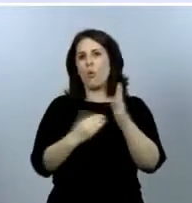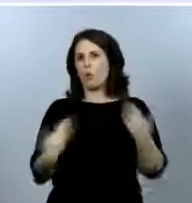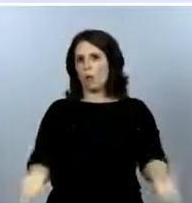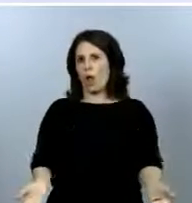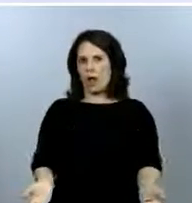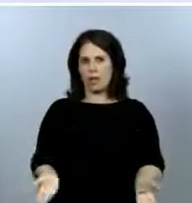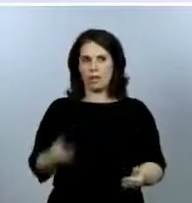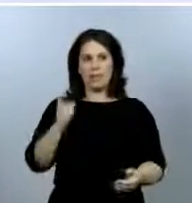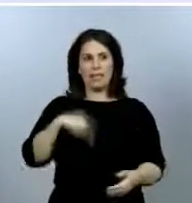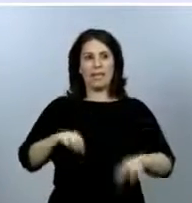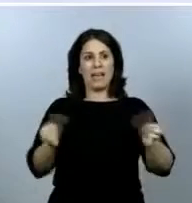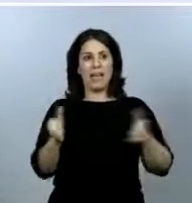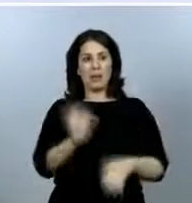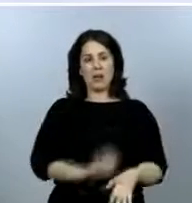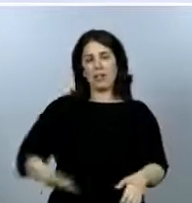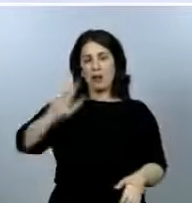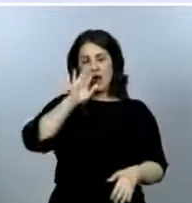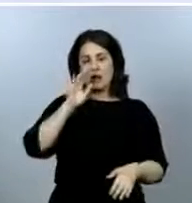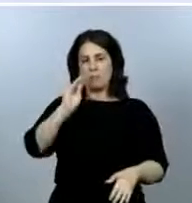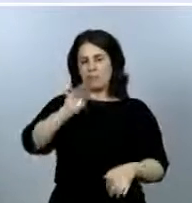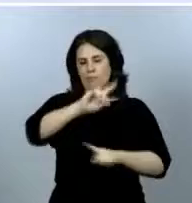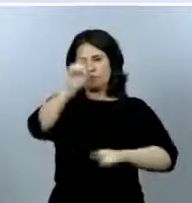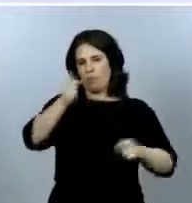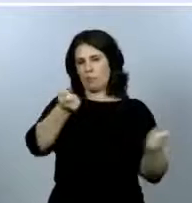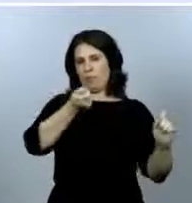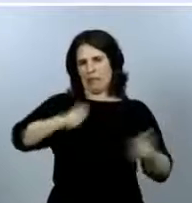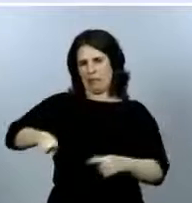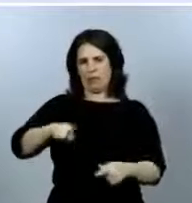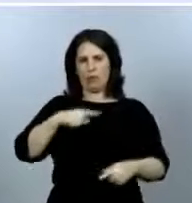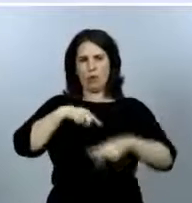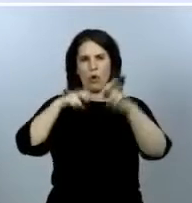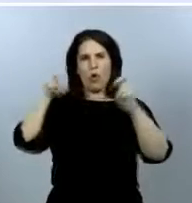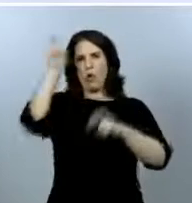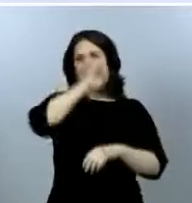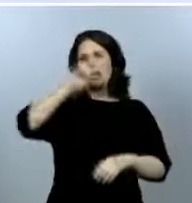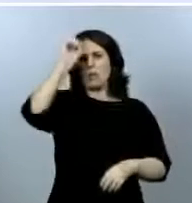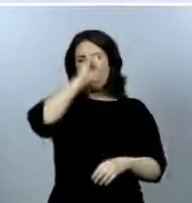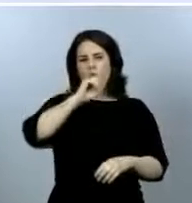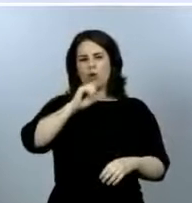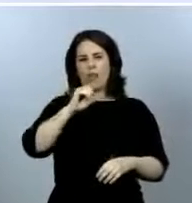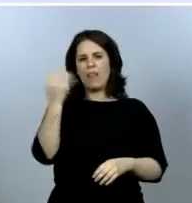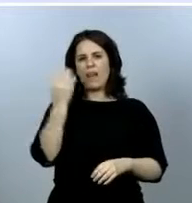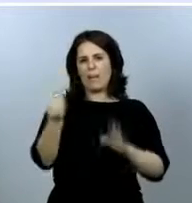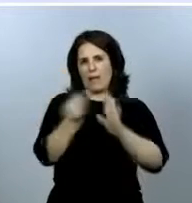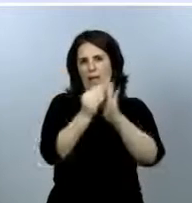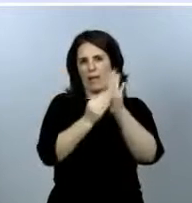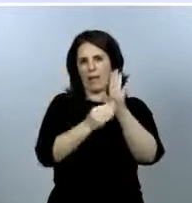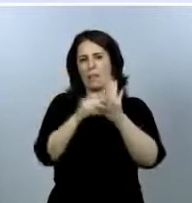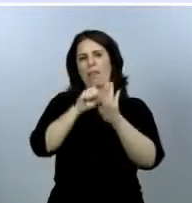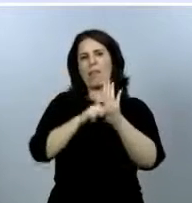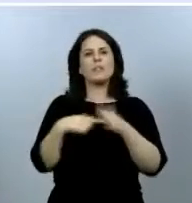preguntaba algo parecido sobre qué opinión tenía acerca de qué medidas deberían implementarse en